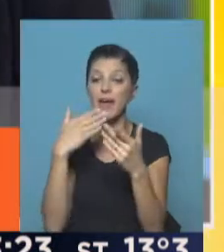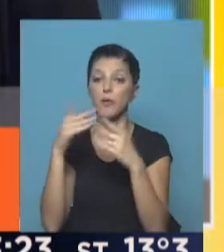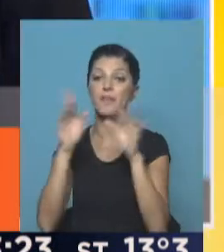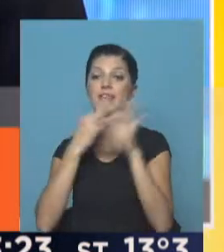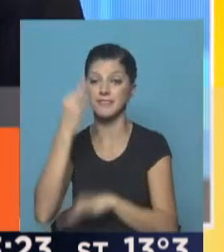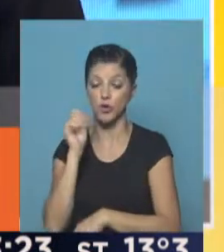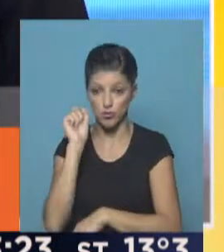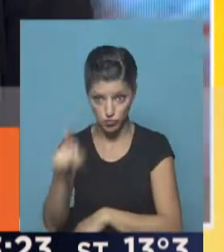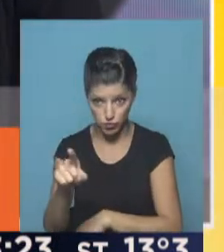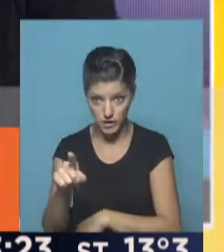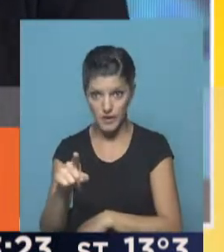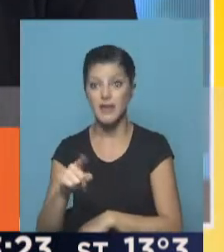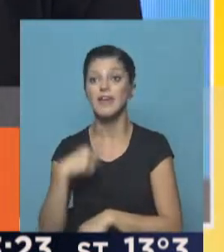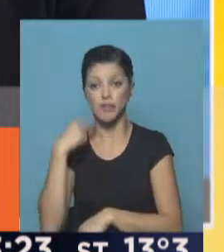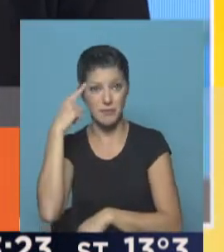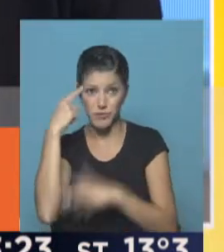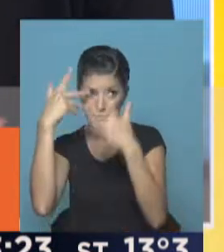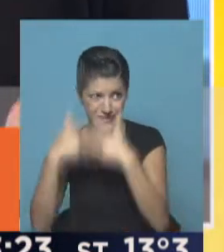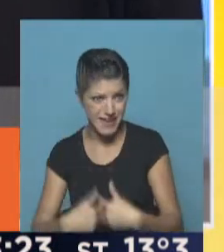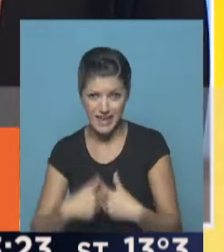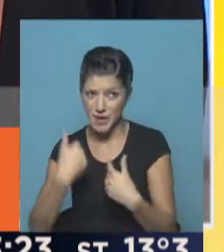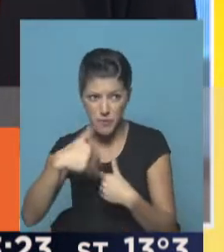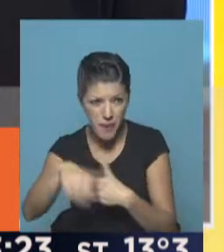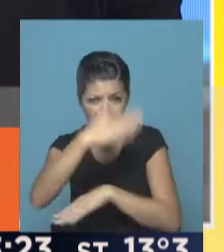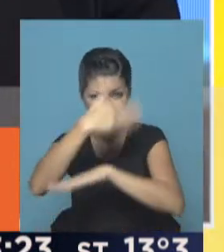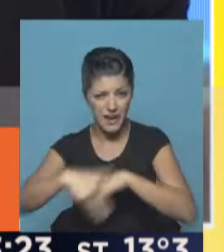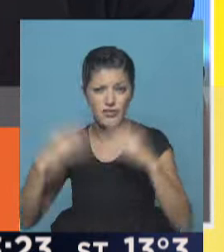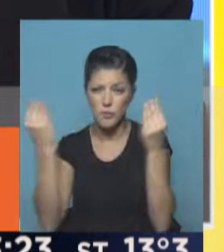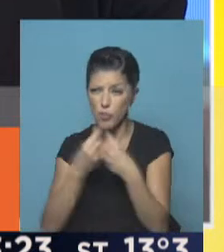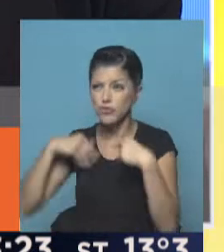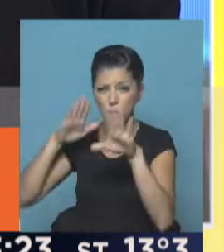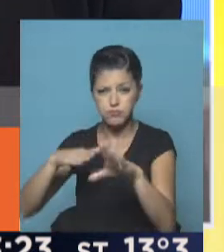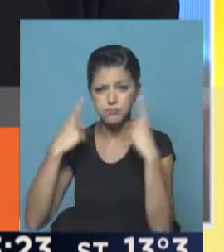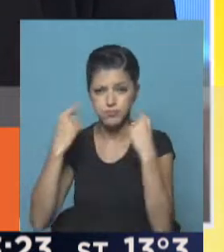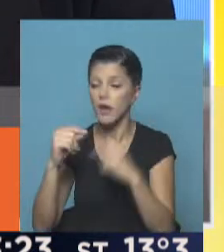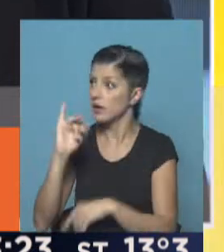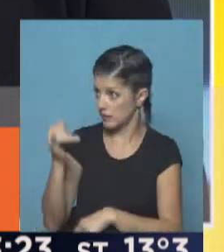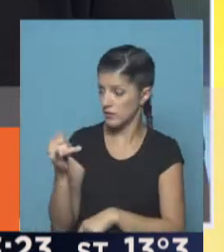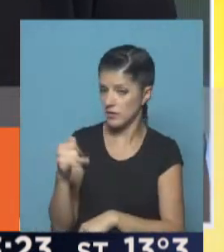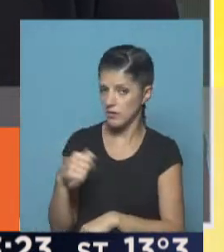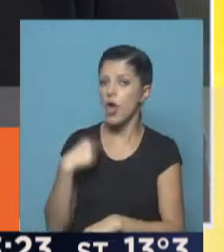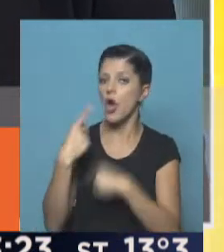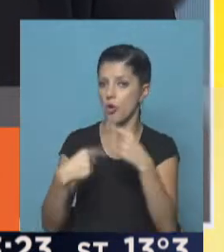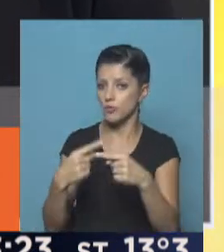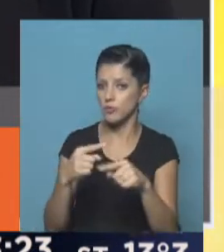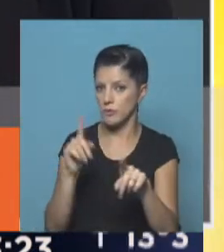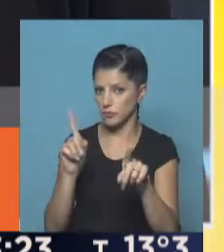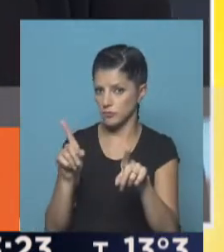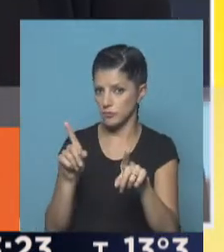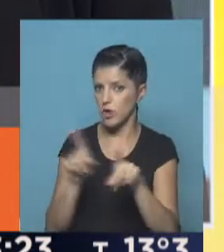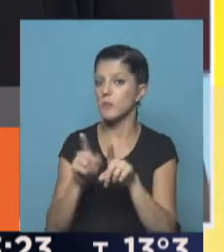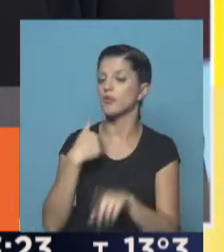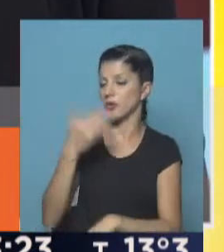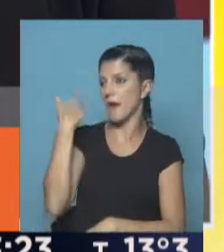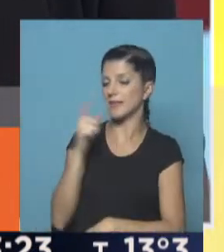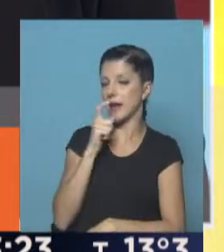vayan a llenar también de manifestantes, ¿no? Claro, de gente que vaya a resistir. Y te acepto la propuesta. Sigamos, porque era un poco lo que iba a